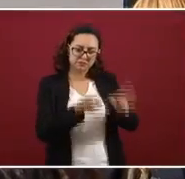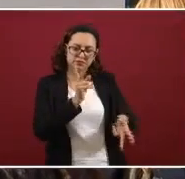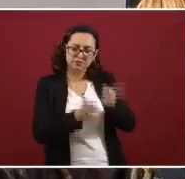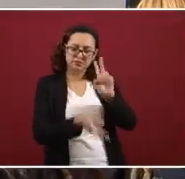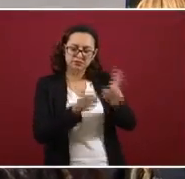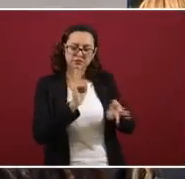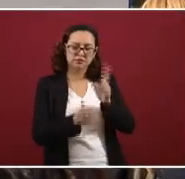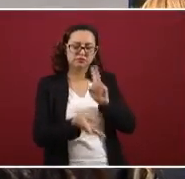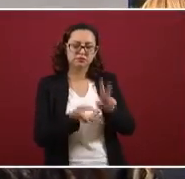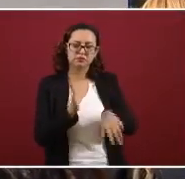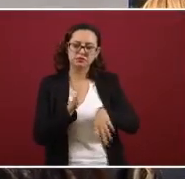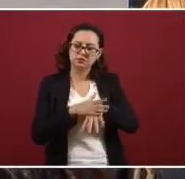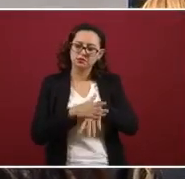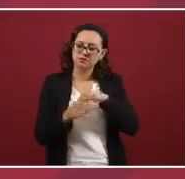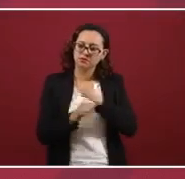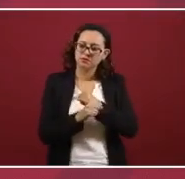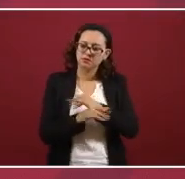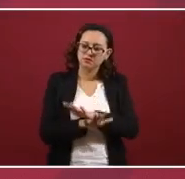dar a conocer